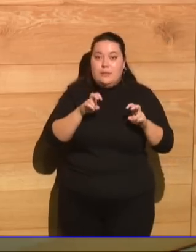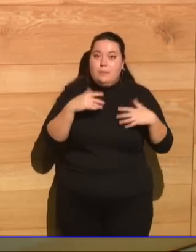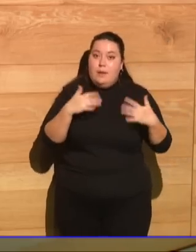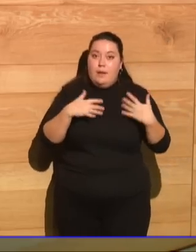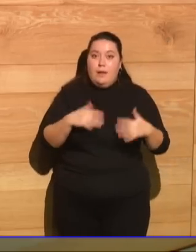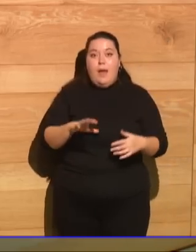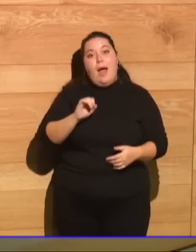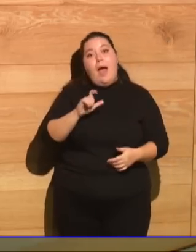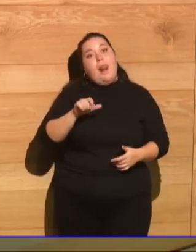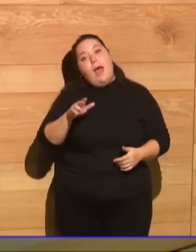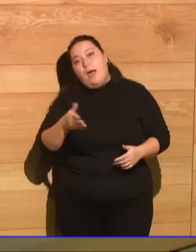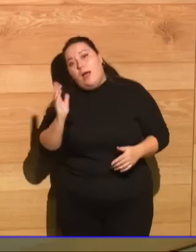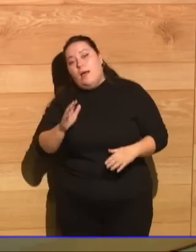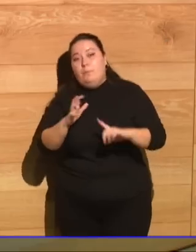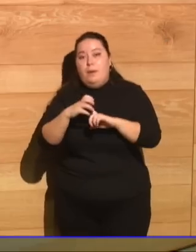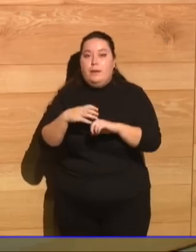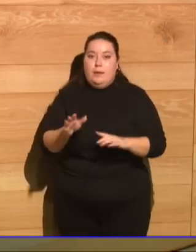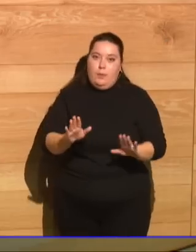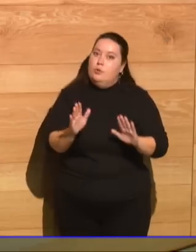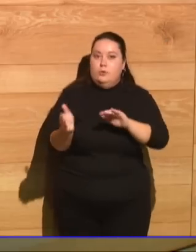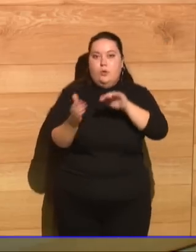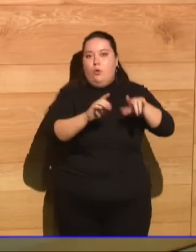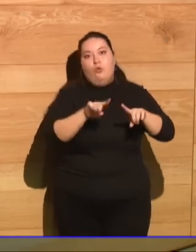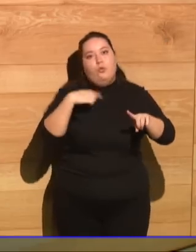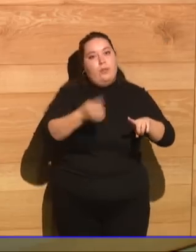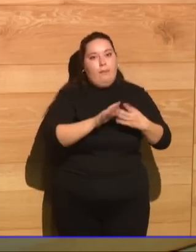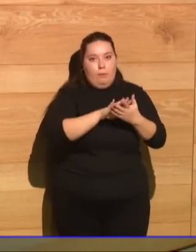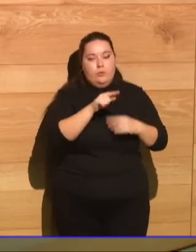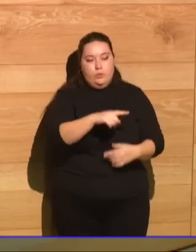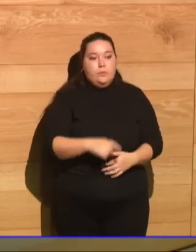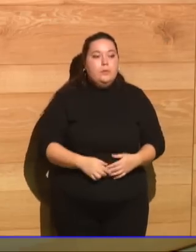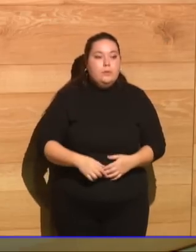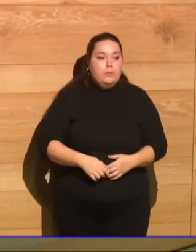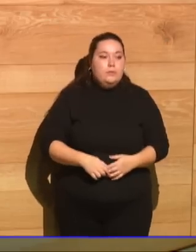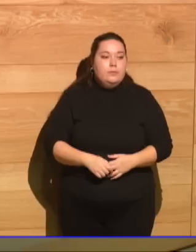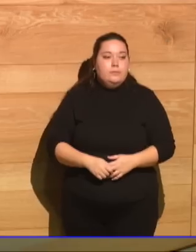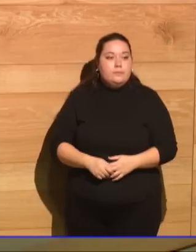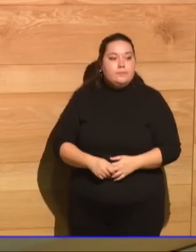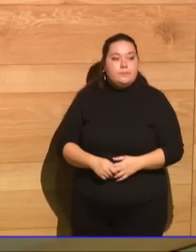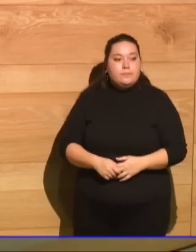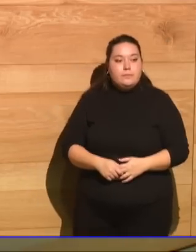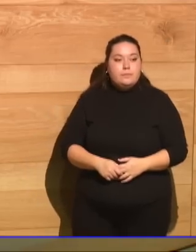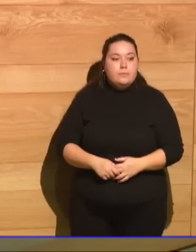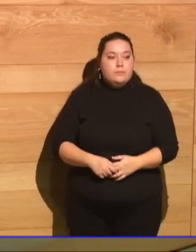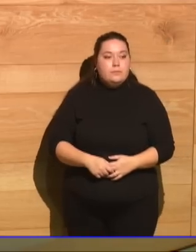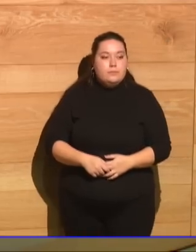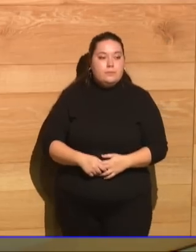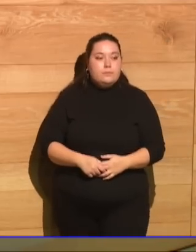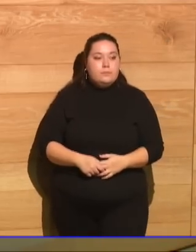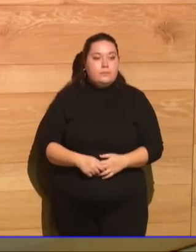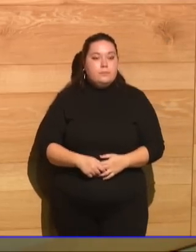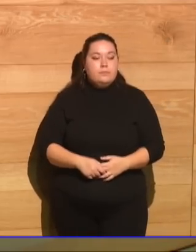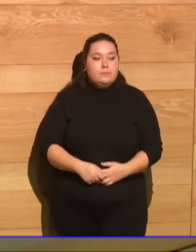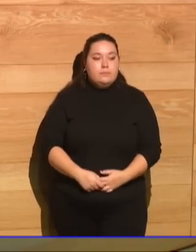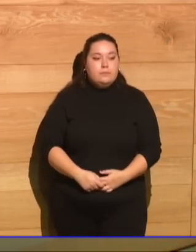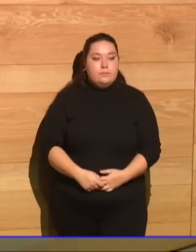verdad al parque. Entonces lo dejamos Pero bueno, otro día si te parece. Estaba Javi. hablando registrador de la propiedad. Registrador Quería de la- decir antes. Diputador